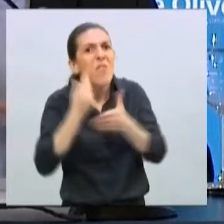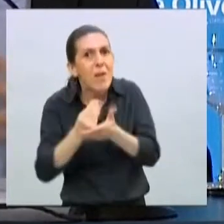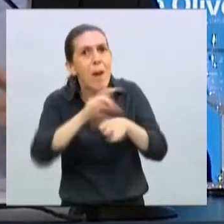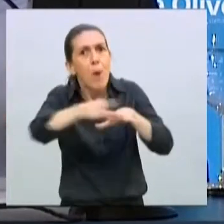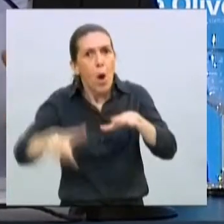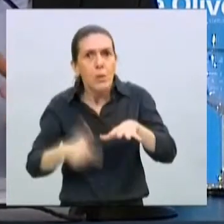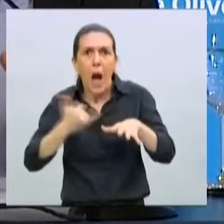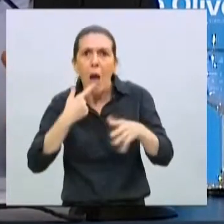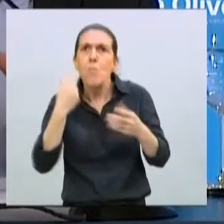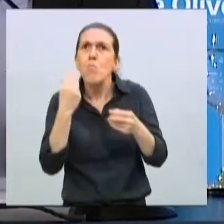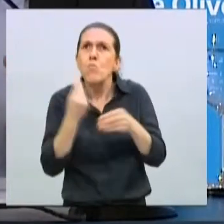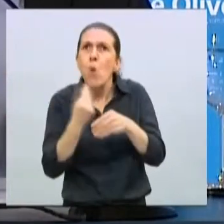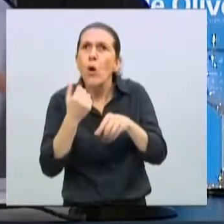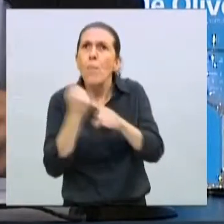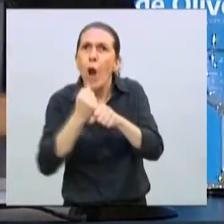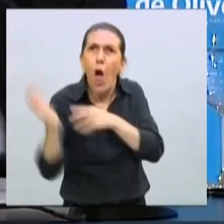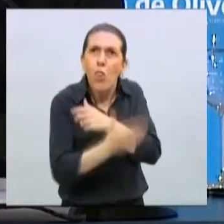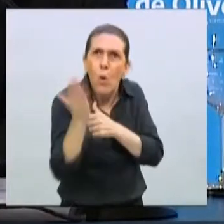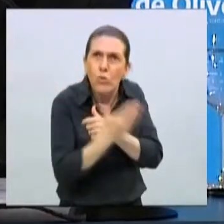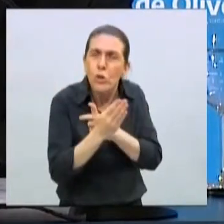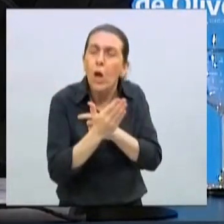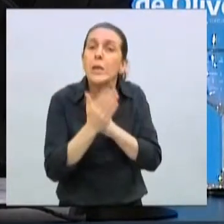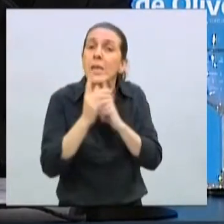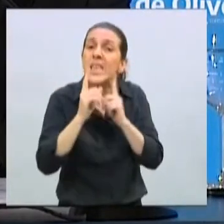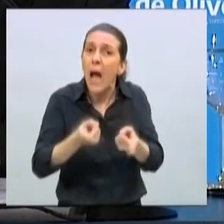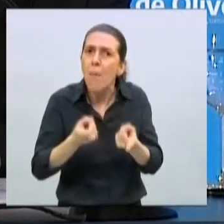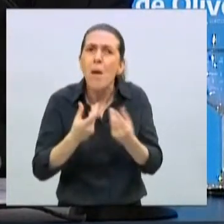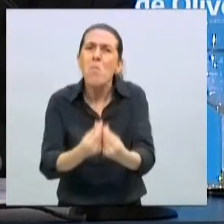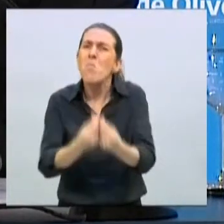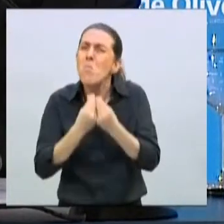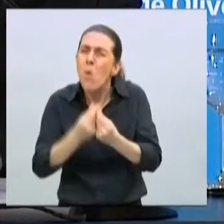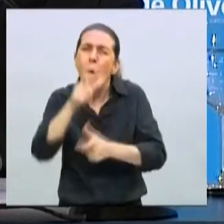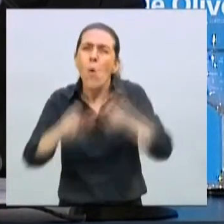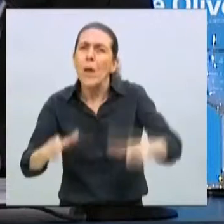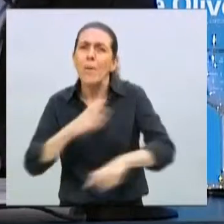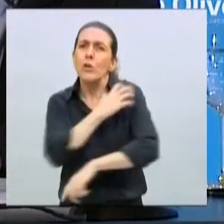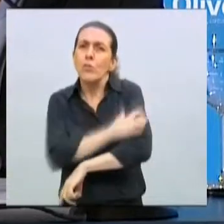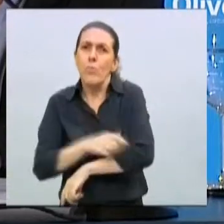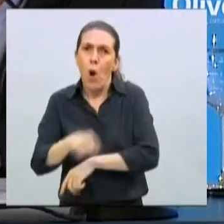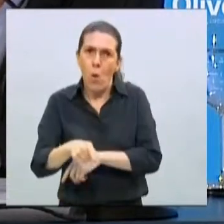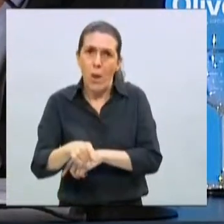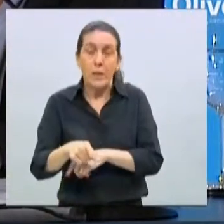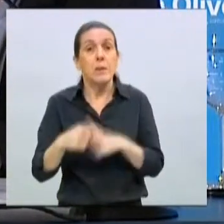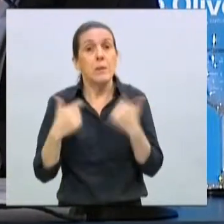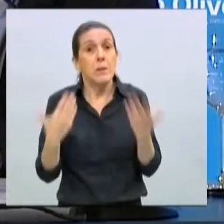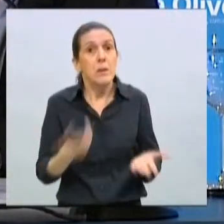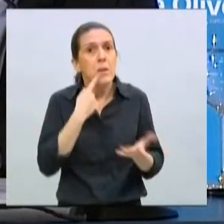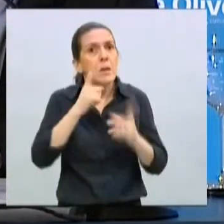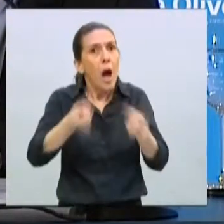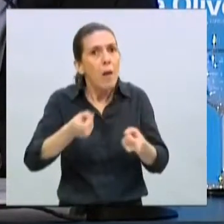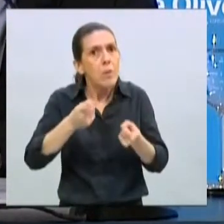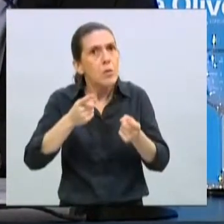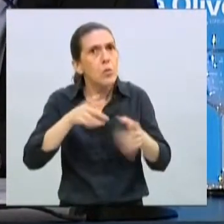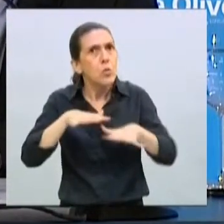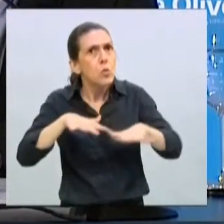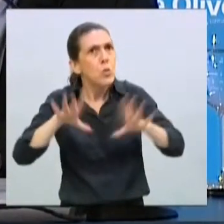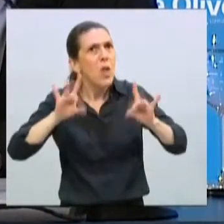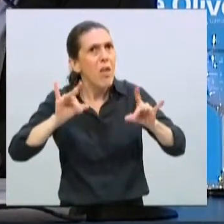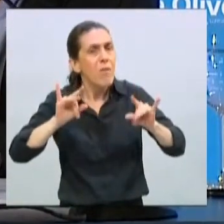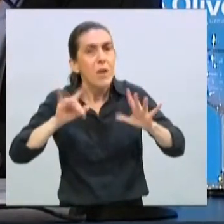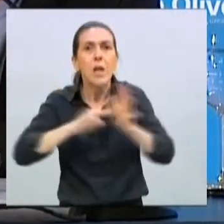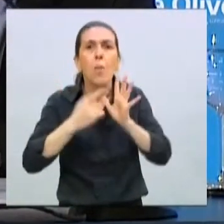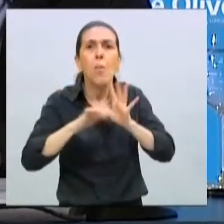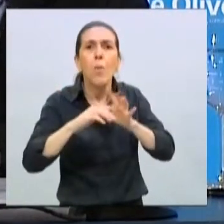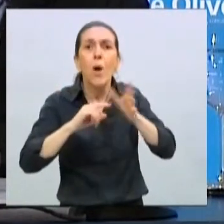riqueza, pero también situaciones de vulnerabilidad social muy graves. Por eso también, en esta complejidad, en la provincia de Buenos Aires,